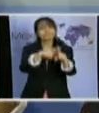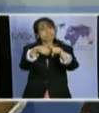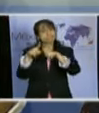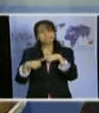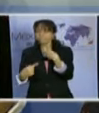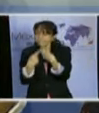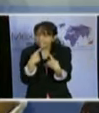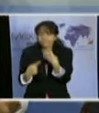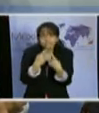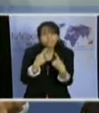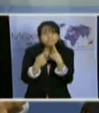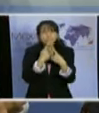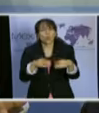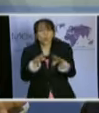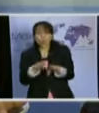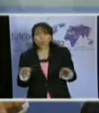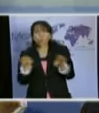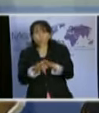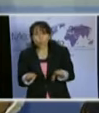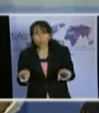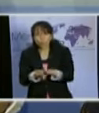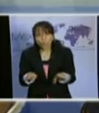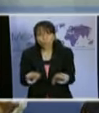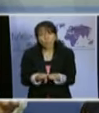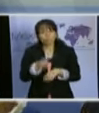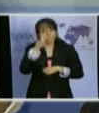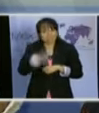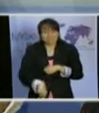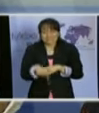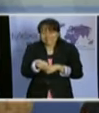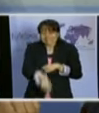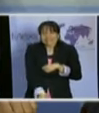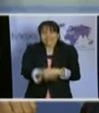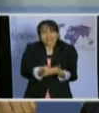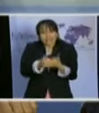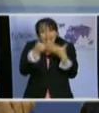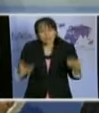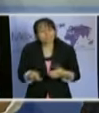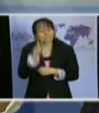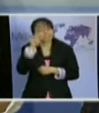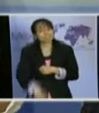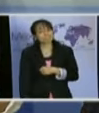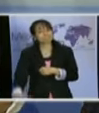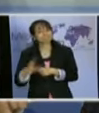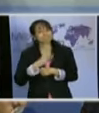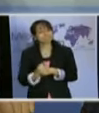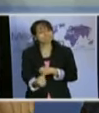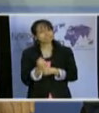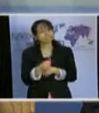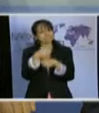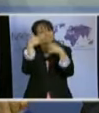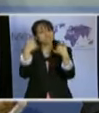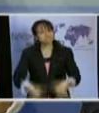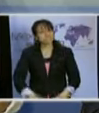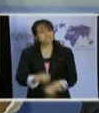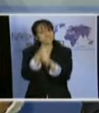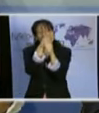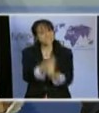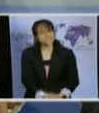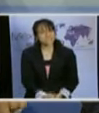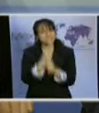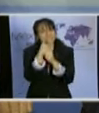en esta hora crítica, donde el dolor y la indignación podrían traducirse en